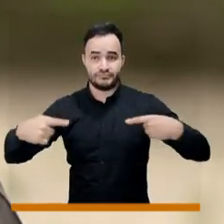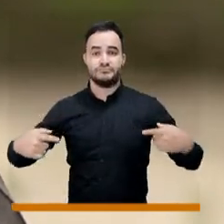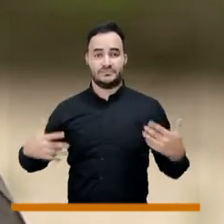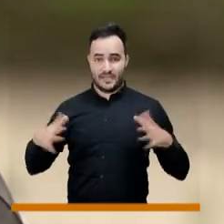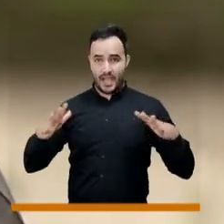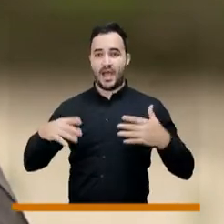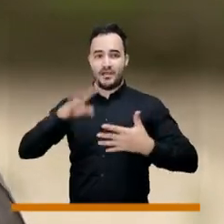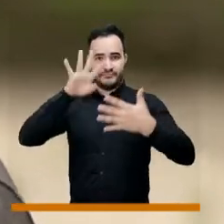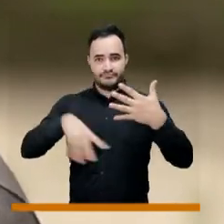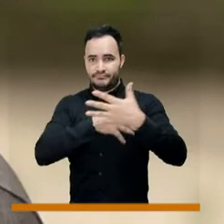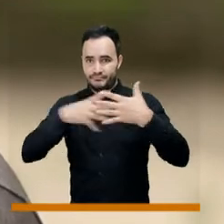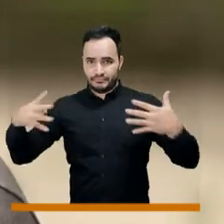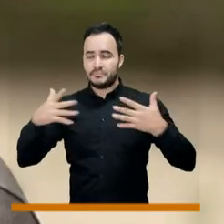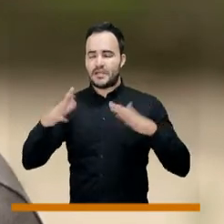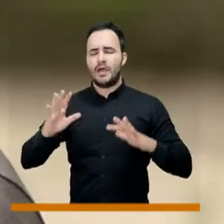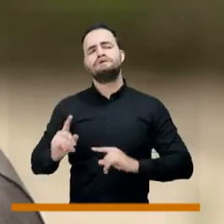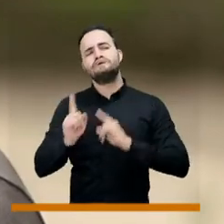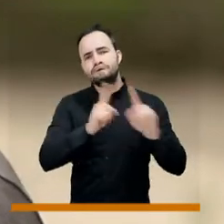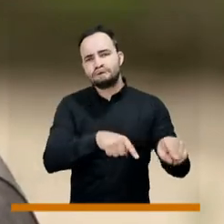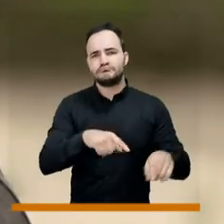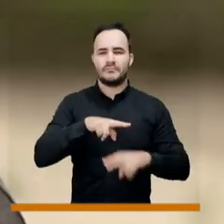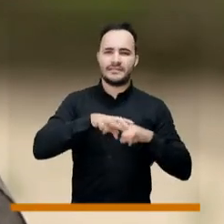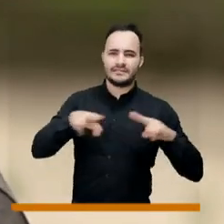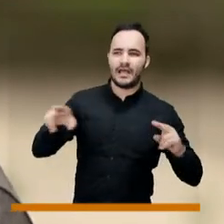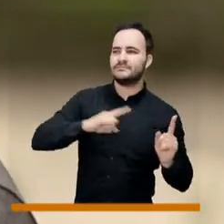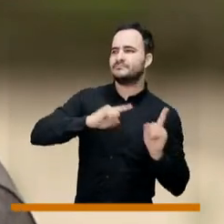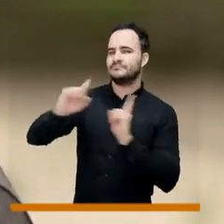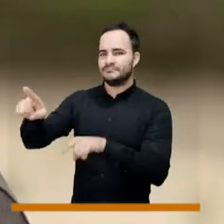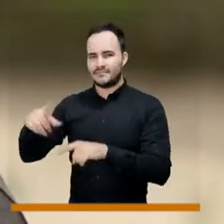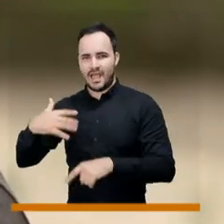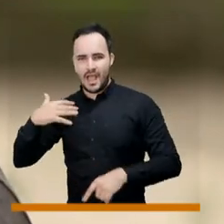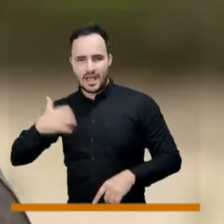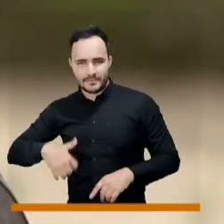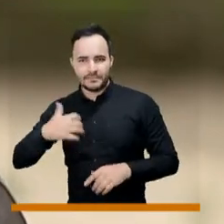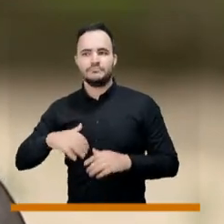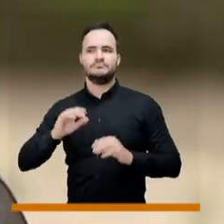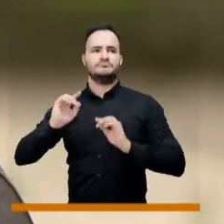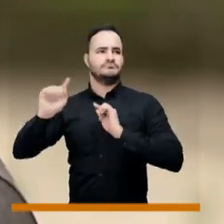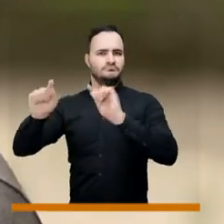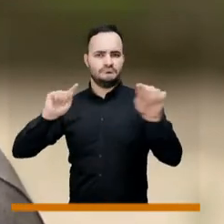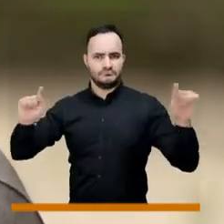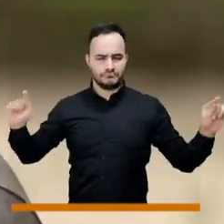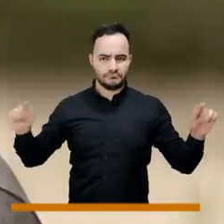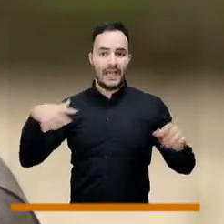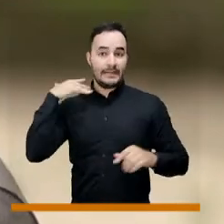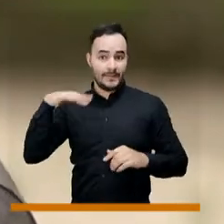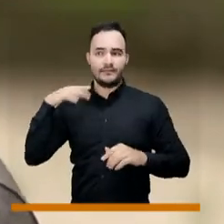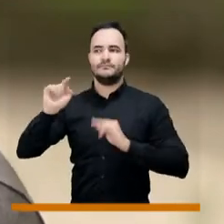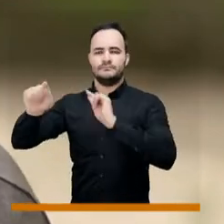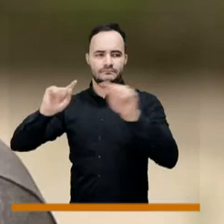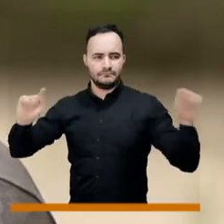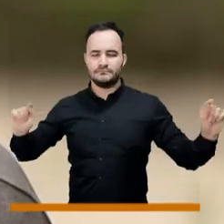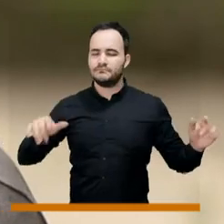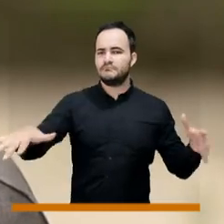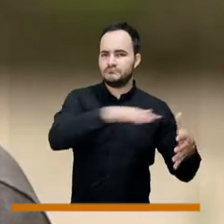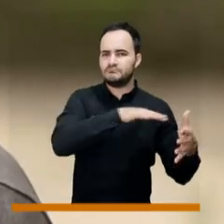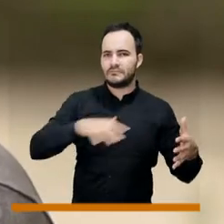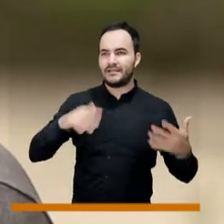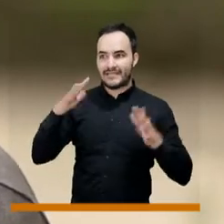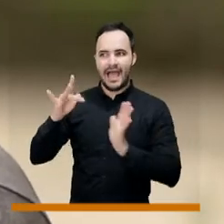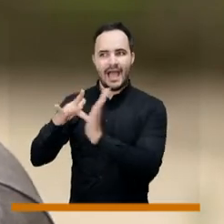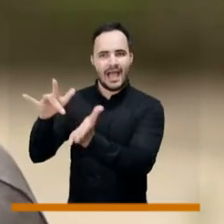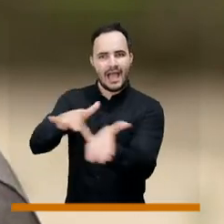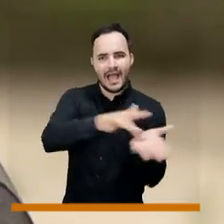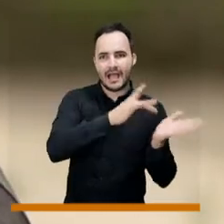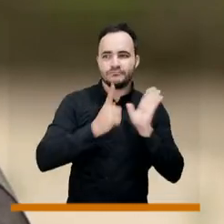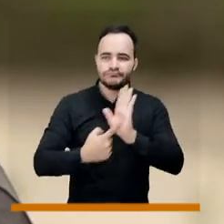en la zona de Antioquia, hemos viajado con el equipo a Manizales, Armenia, tratando de demostrar nuevos talentos, y eso es lo que estamos ahorita en base,